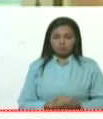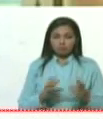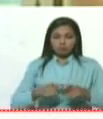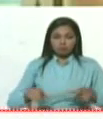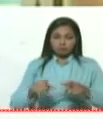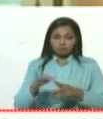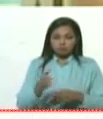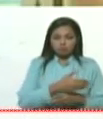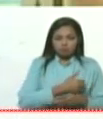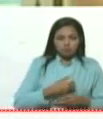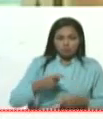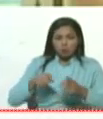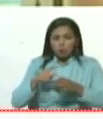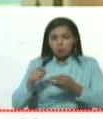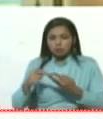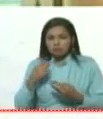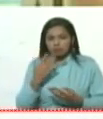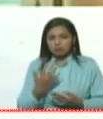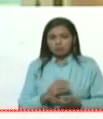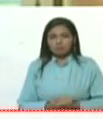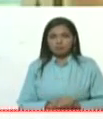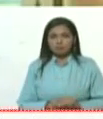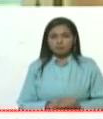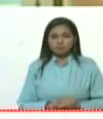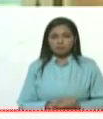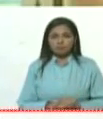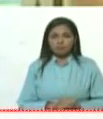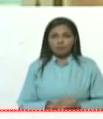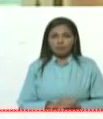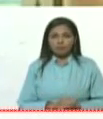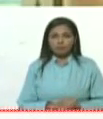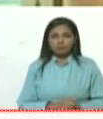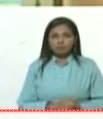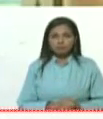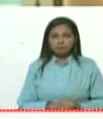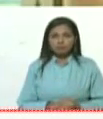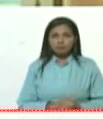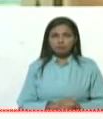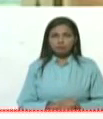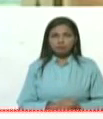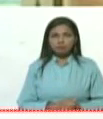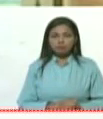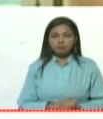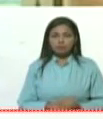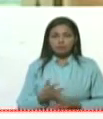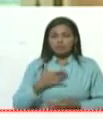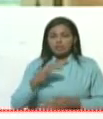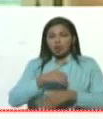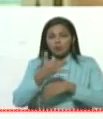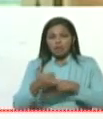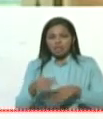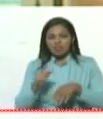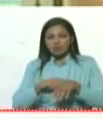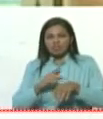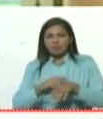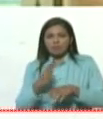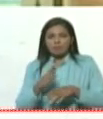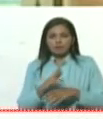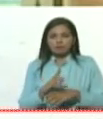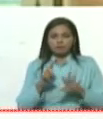de desechos sólidos a escala comunal. Se estima que los proyectos tengan un tiempo de ejecución